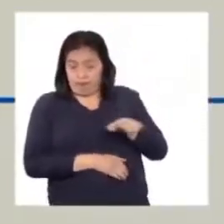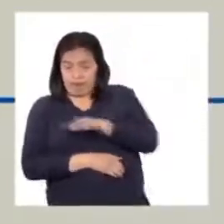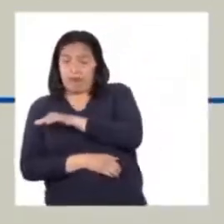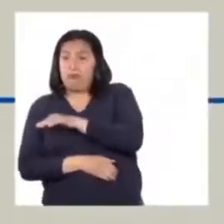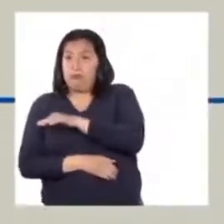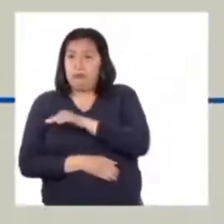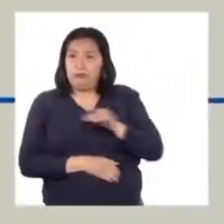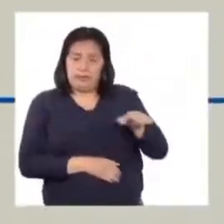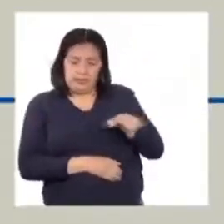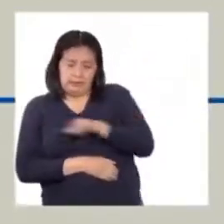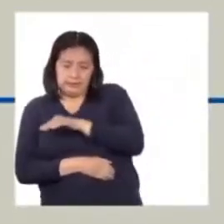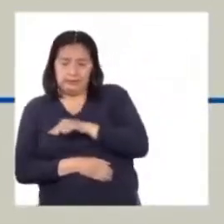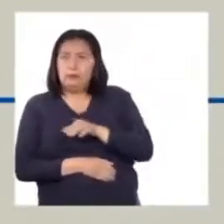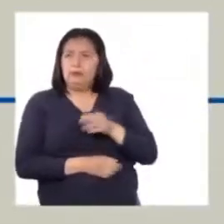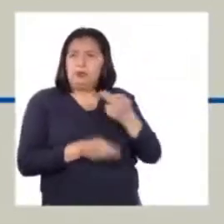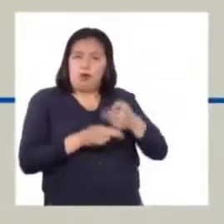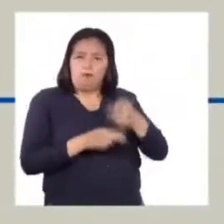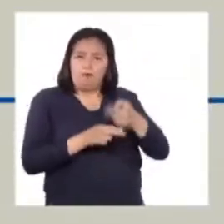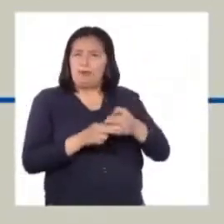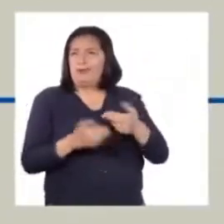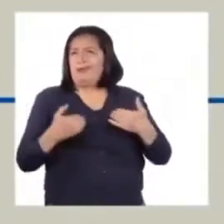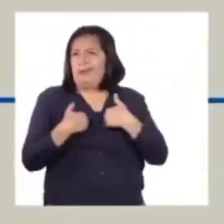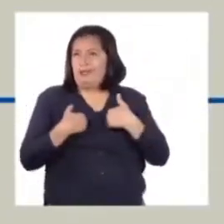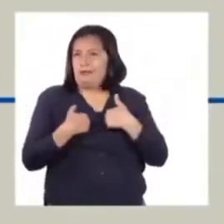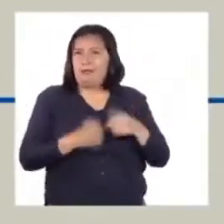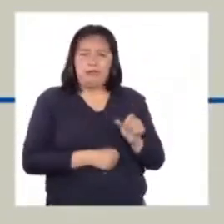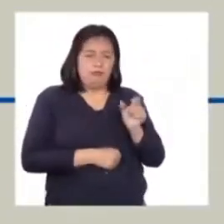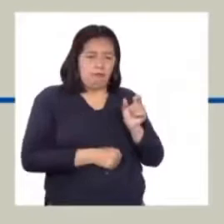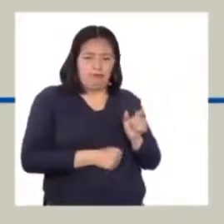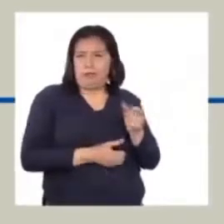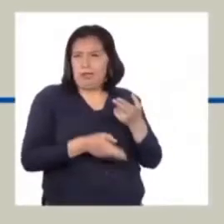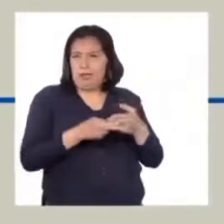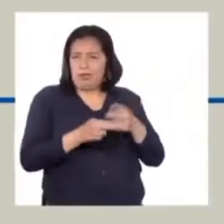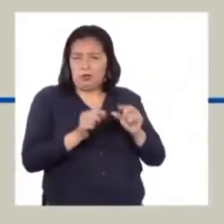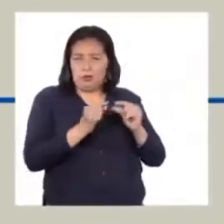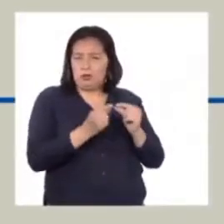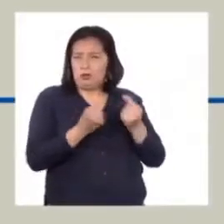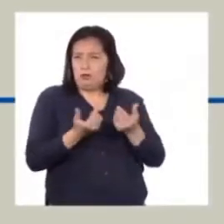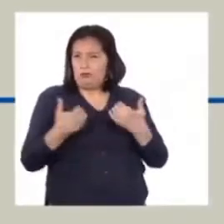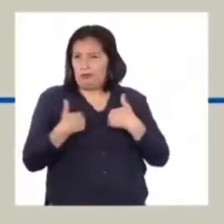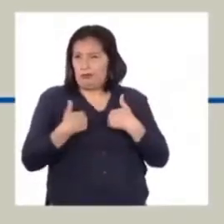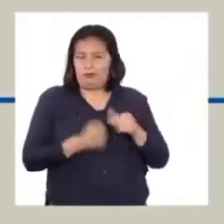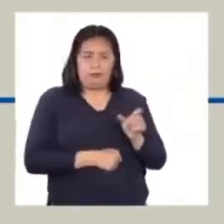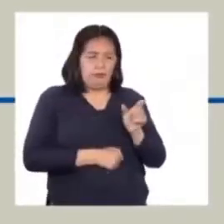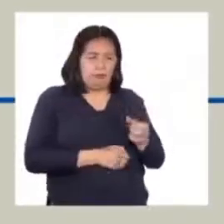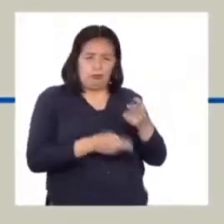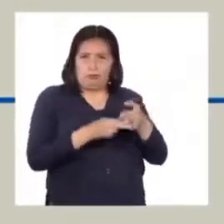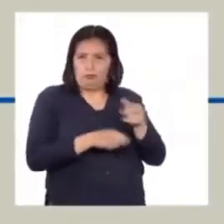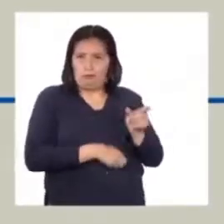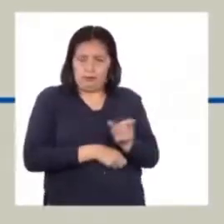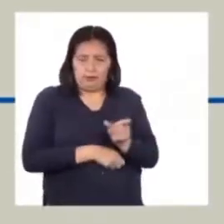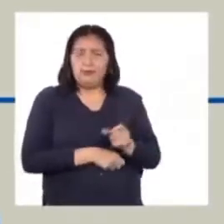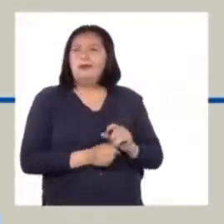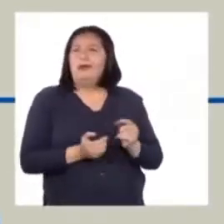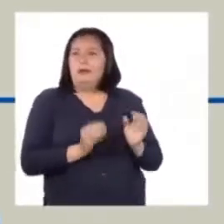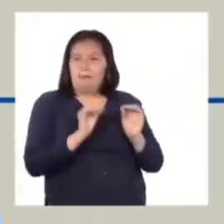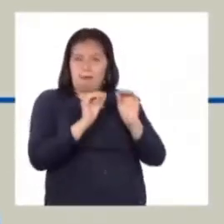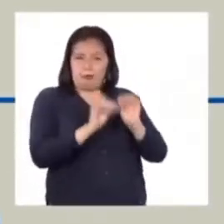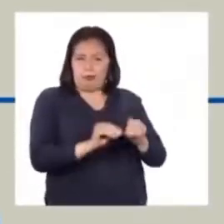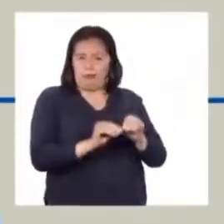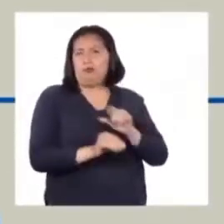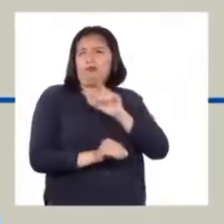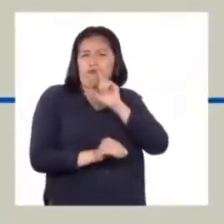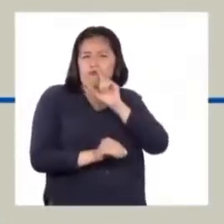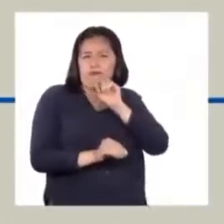colocaremos los tipos de animales. Aquí pondremos las categorías de las especies. Comenzaremos con